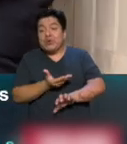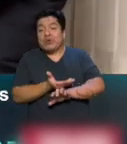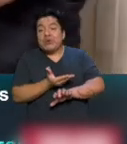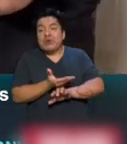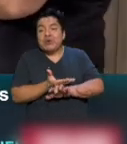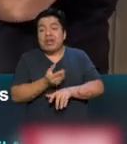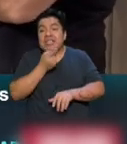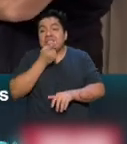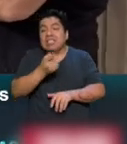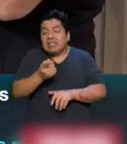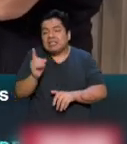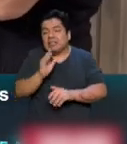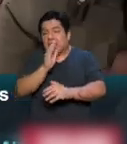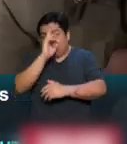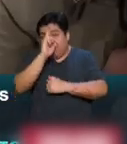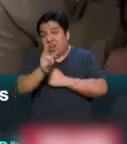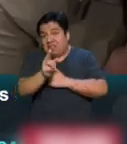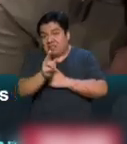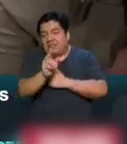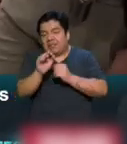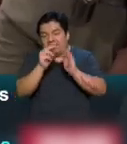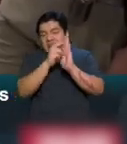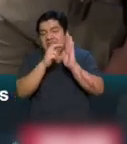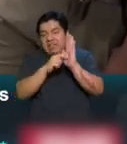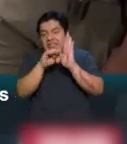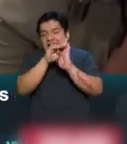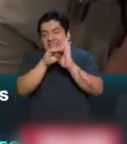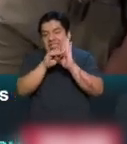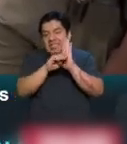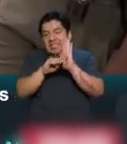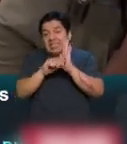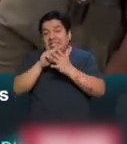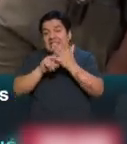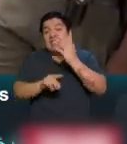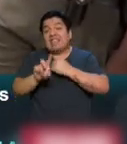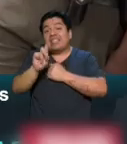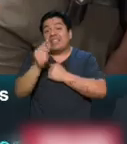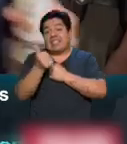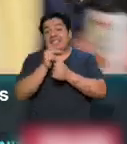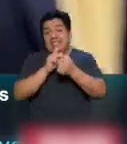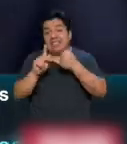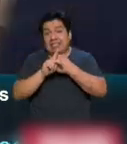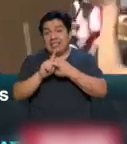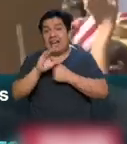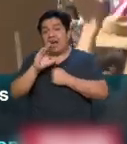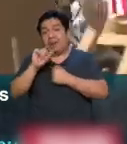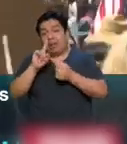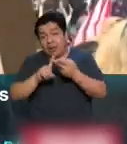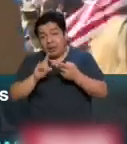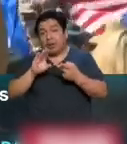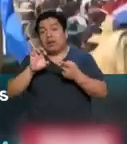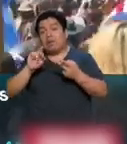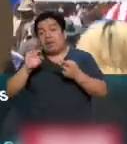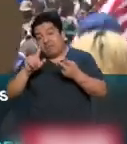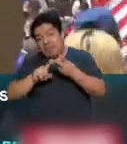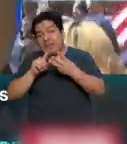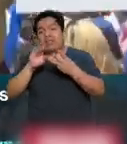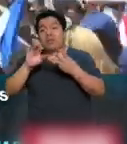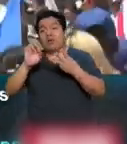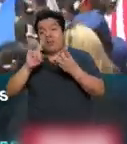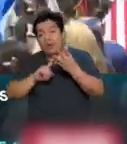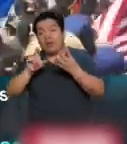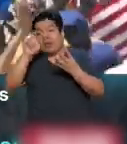considera implementar restricciones de viaje a las y los ciudadanos de 36 países como Camerún, Costa de Marfil,